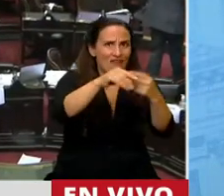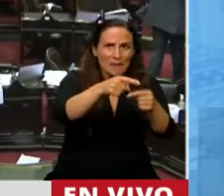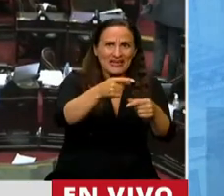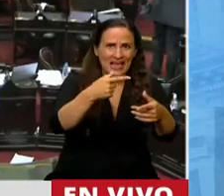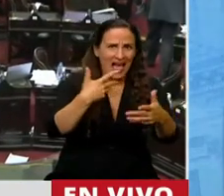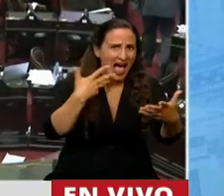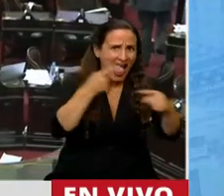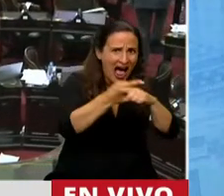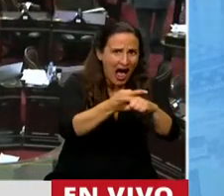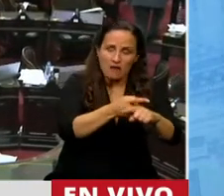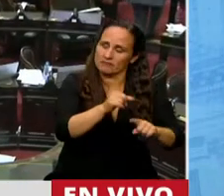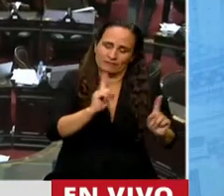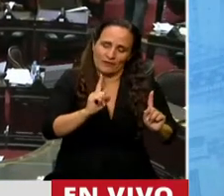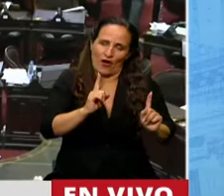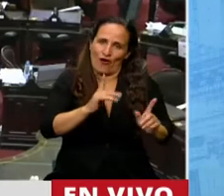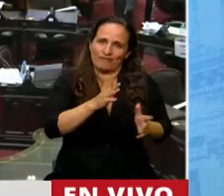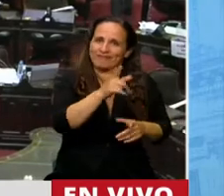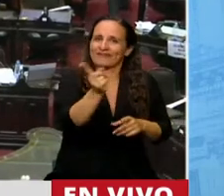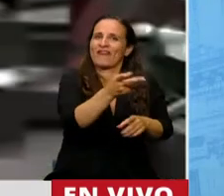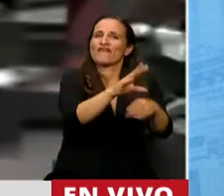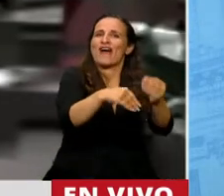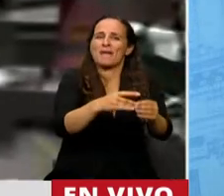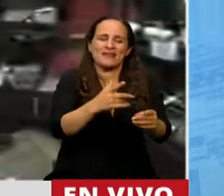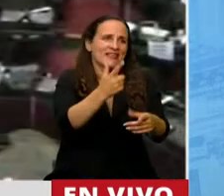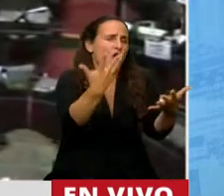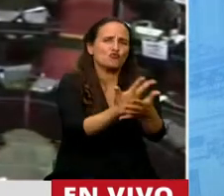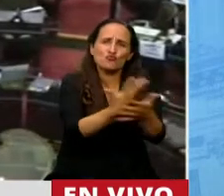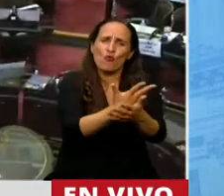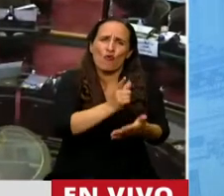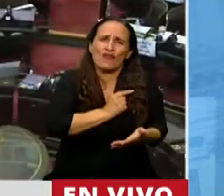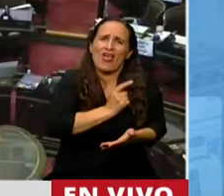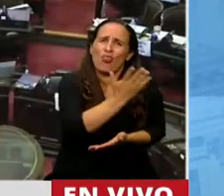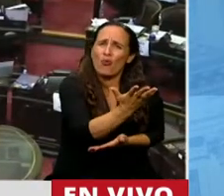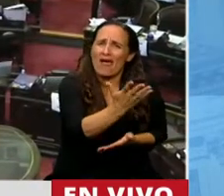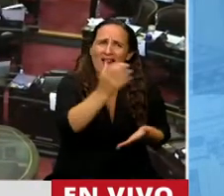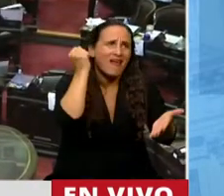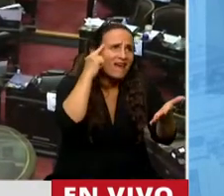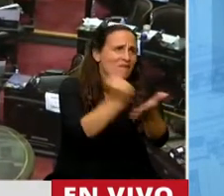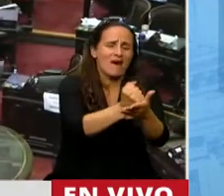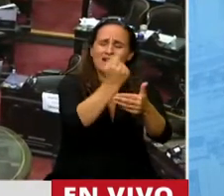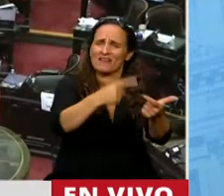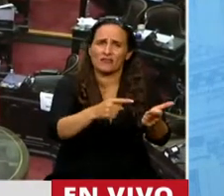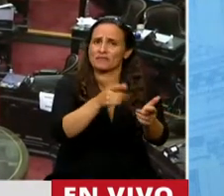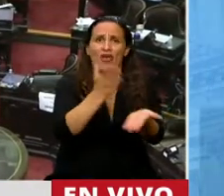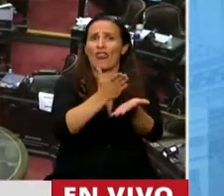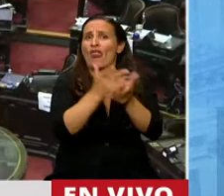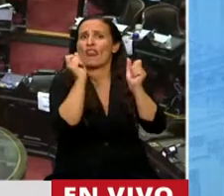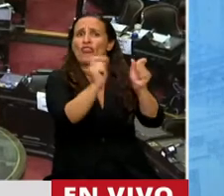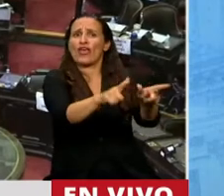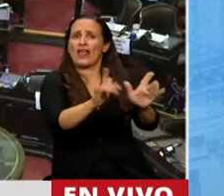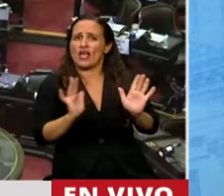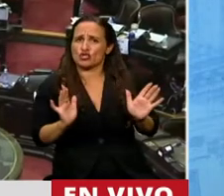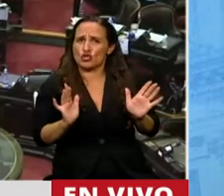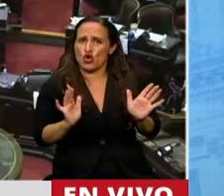familiar y por el dolor, por lo sufrido y por las secuelas, tiene derechos a